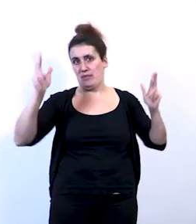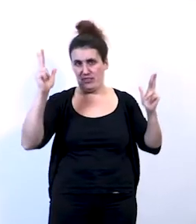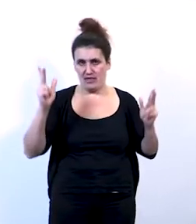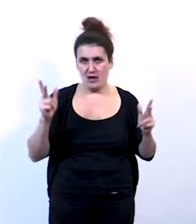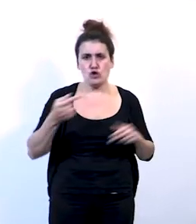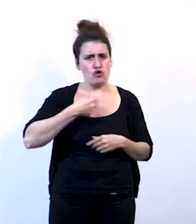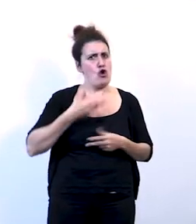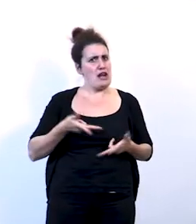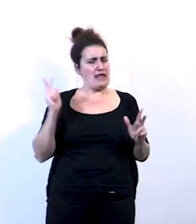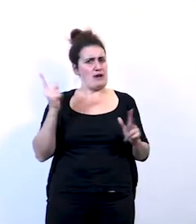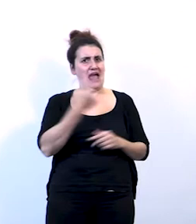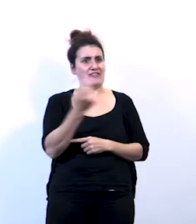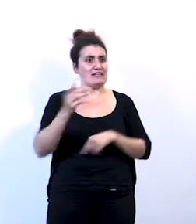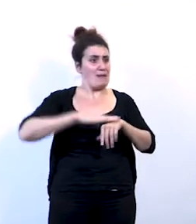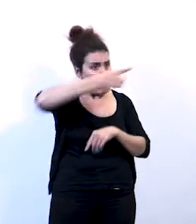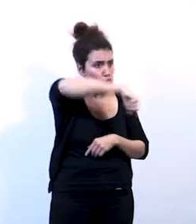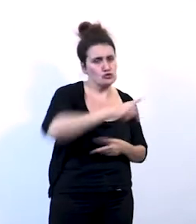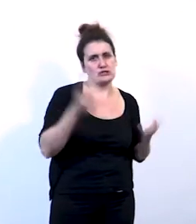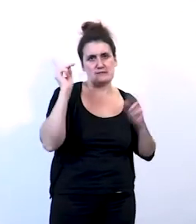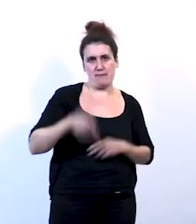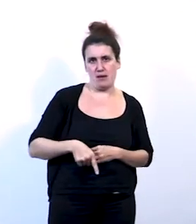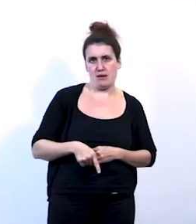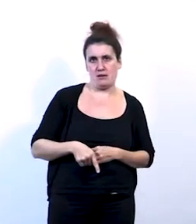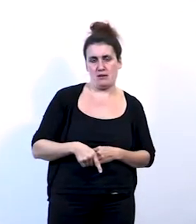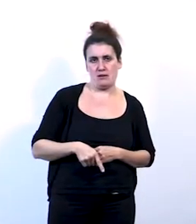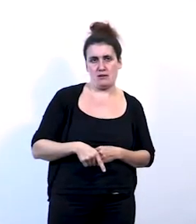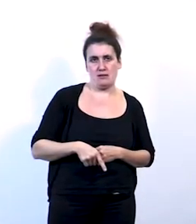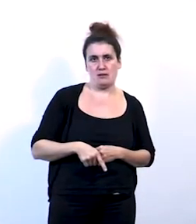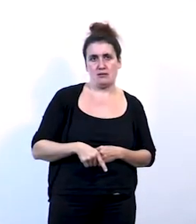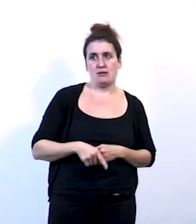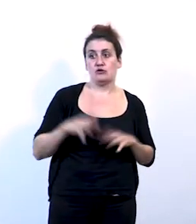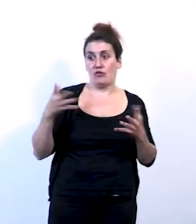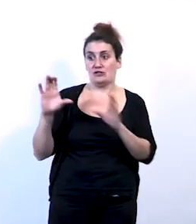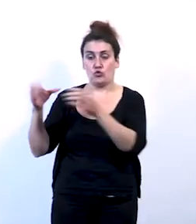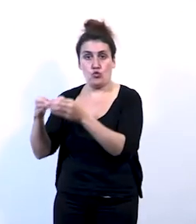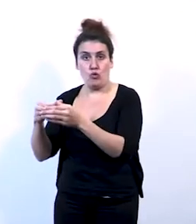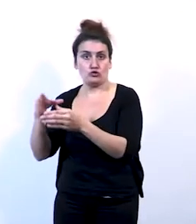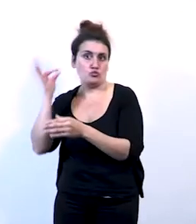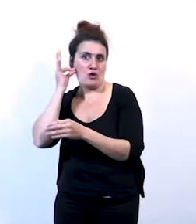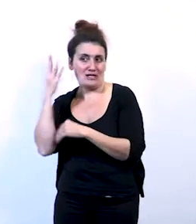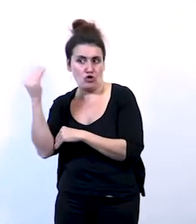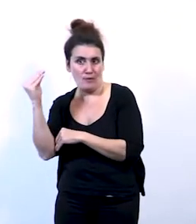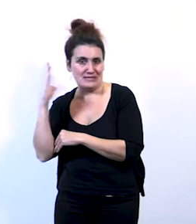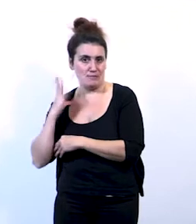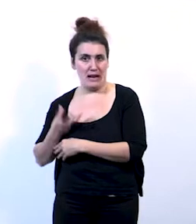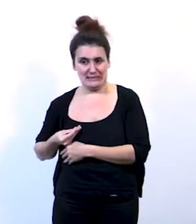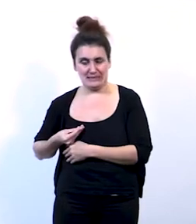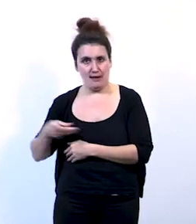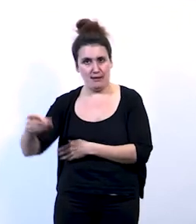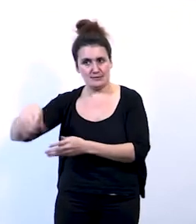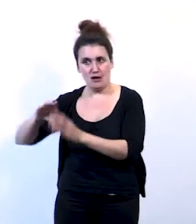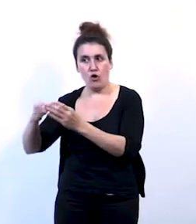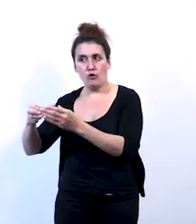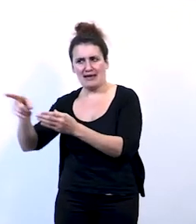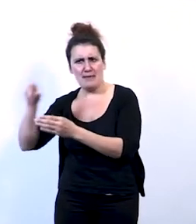que todos ustedes sean libres. Entonces, hay grupos de mujeres jóvenes palestinas que tienen una